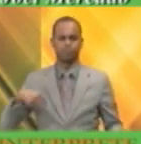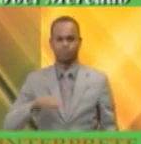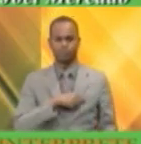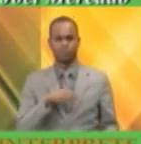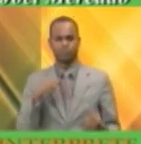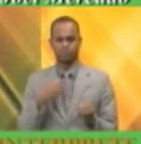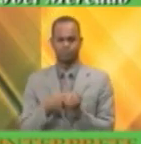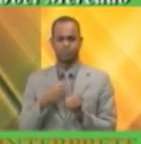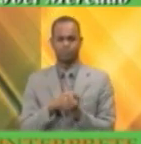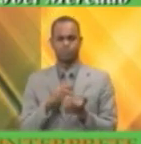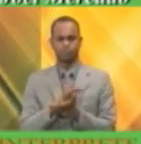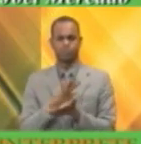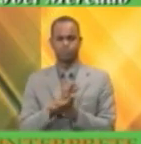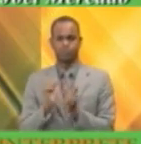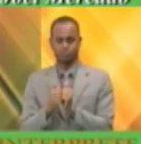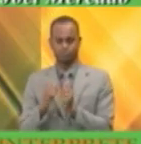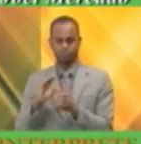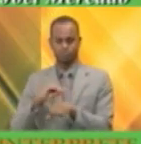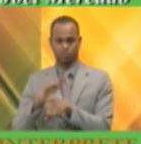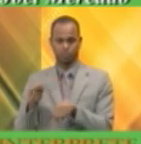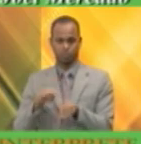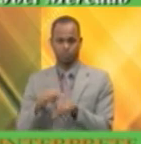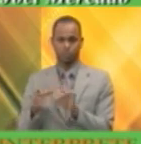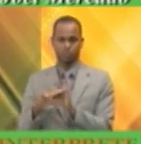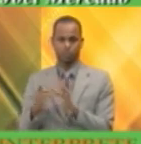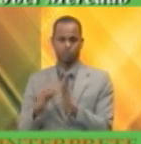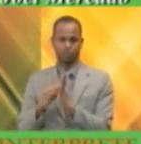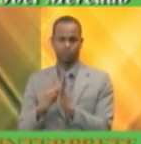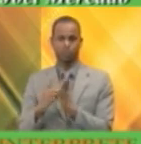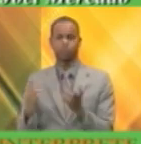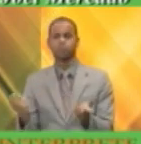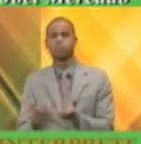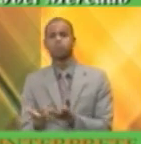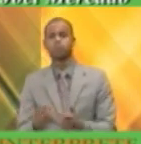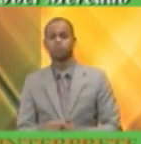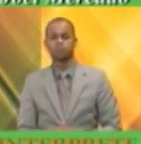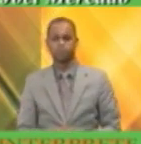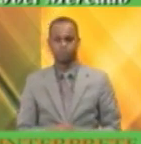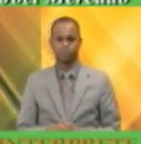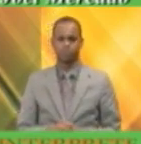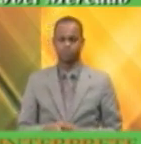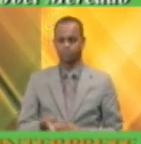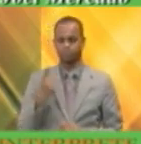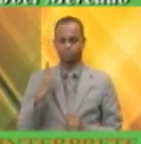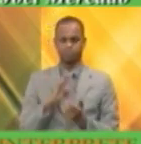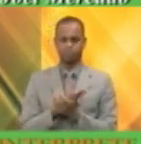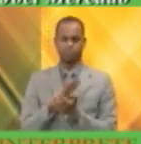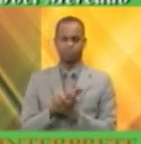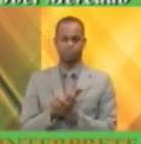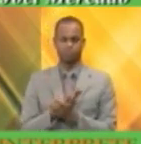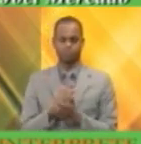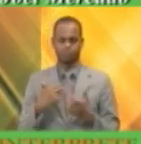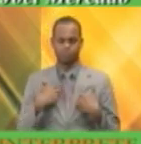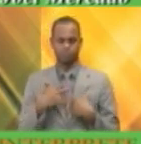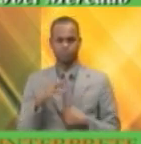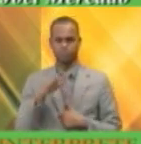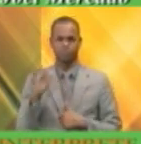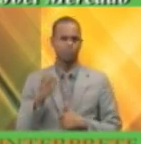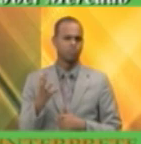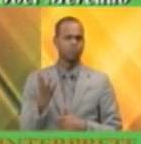las escuelas con el Consejo Nacional de Discapacidad? Y es que cuando una escuela tiene 500